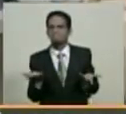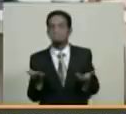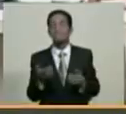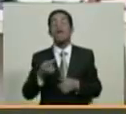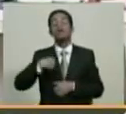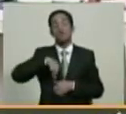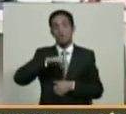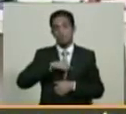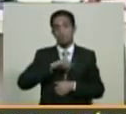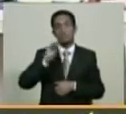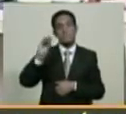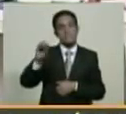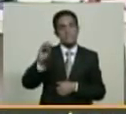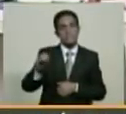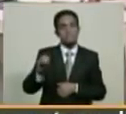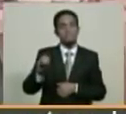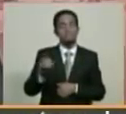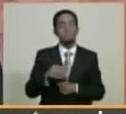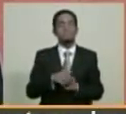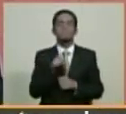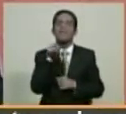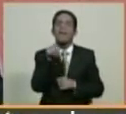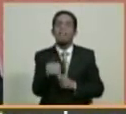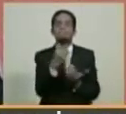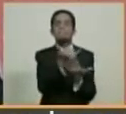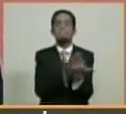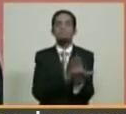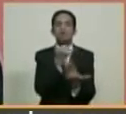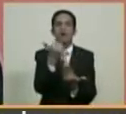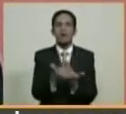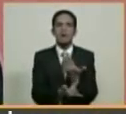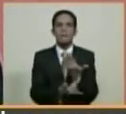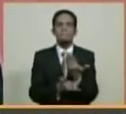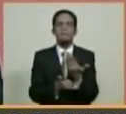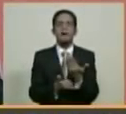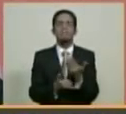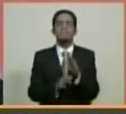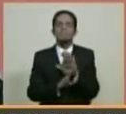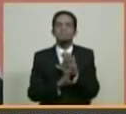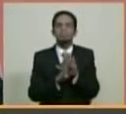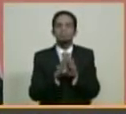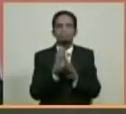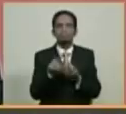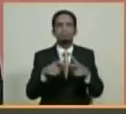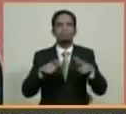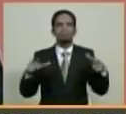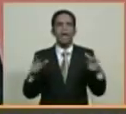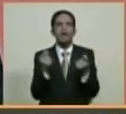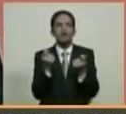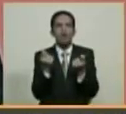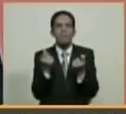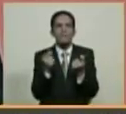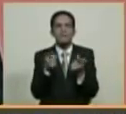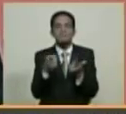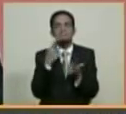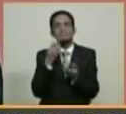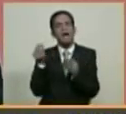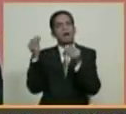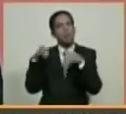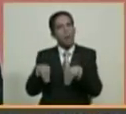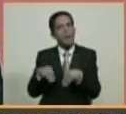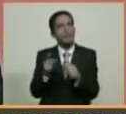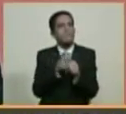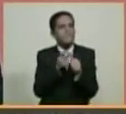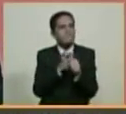Nosotros hemos dicho el espíritu del programa de recuperación, crecimiento y prosperidad económica es la concertación, el diálogo